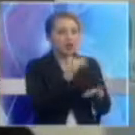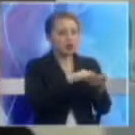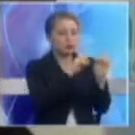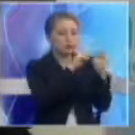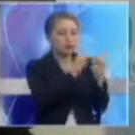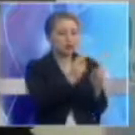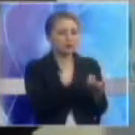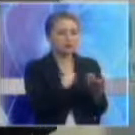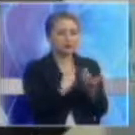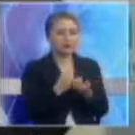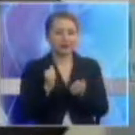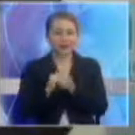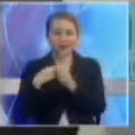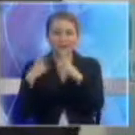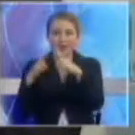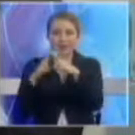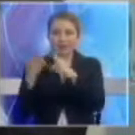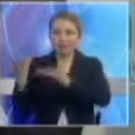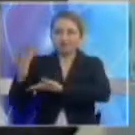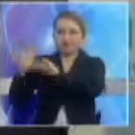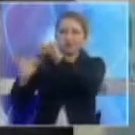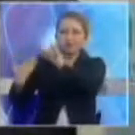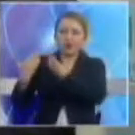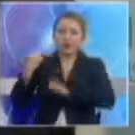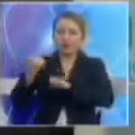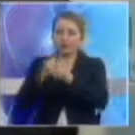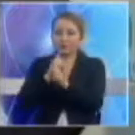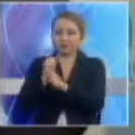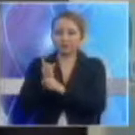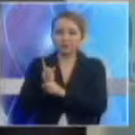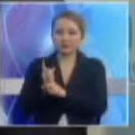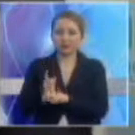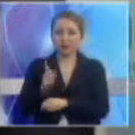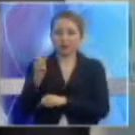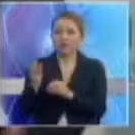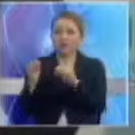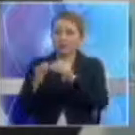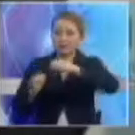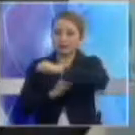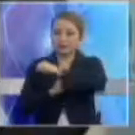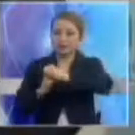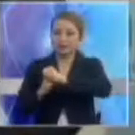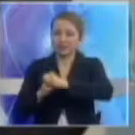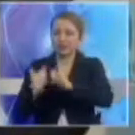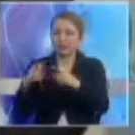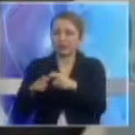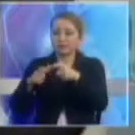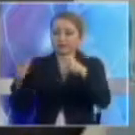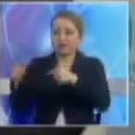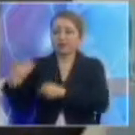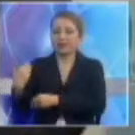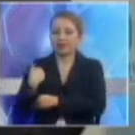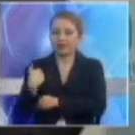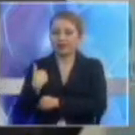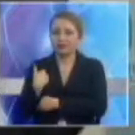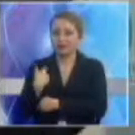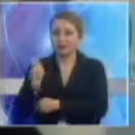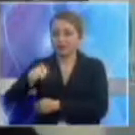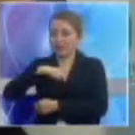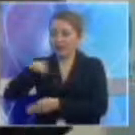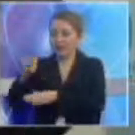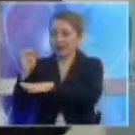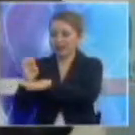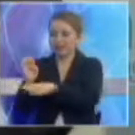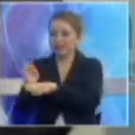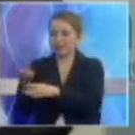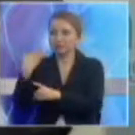prelegislativa en lo relacionado a los conocimientos ancestrales, que realmente es una de las potencialidades inmensas que tiene nuestro país